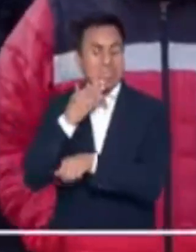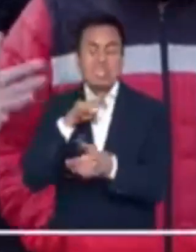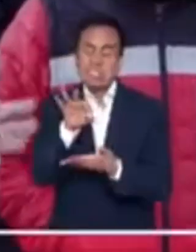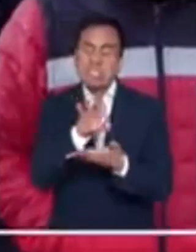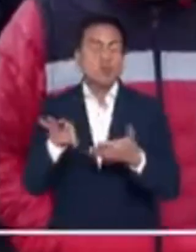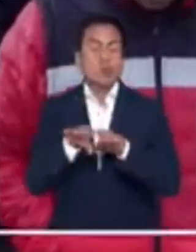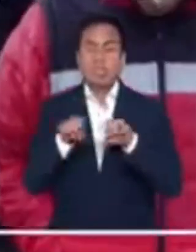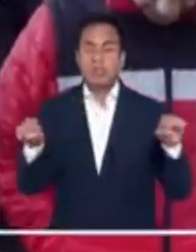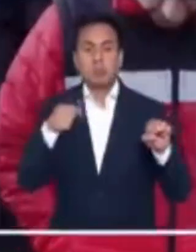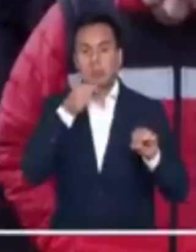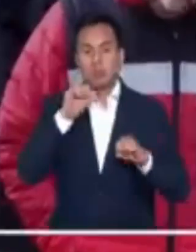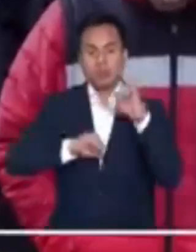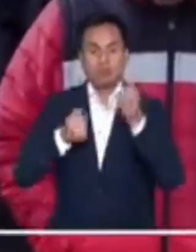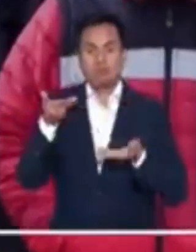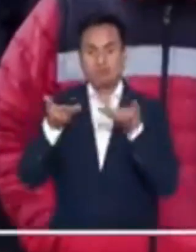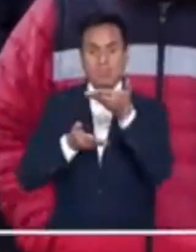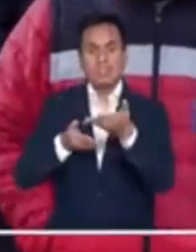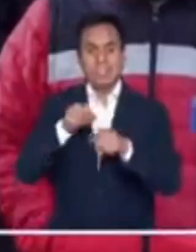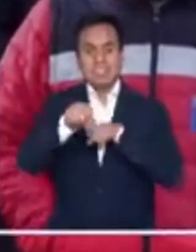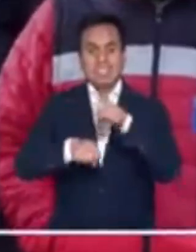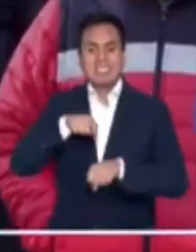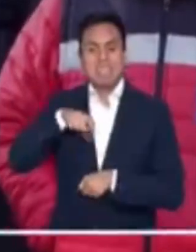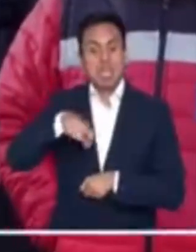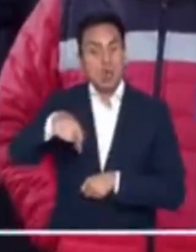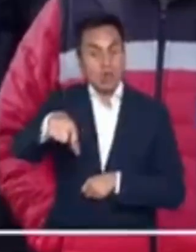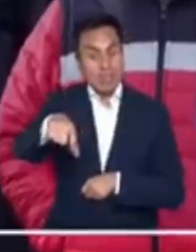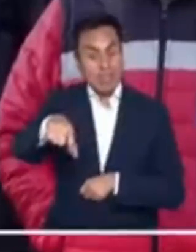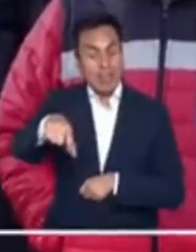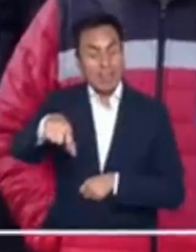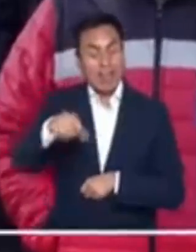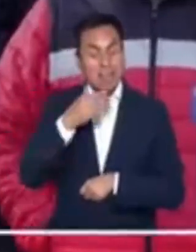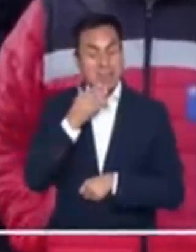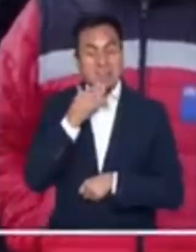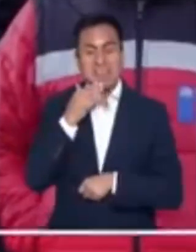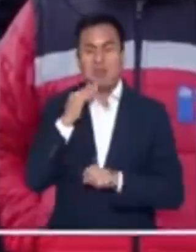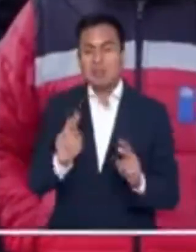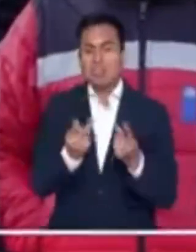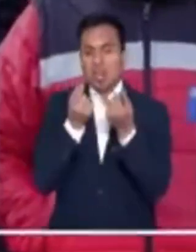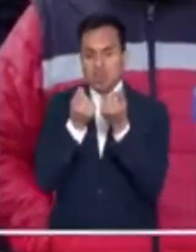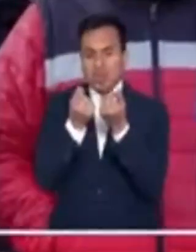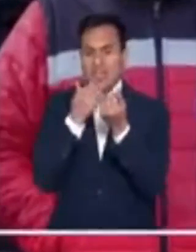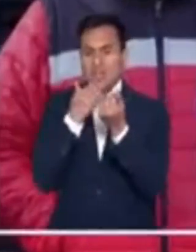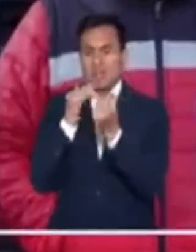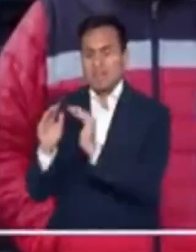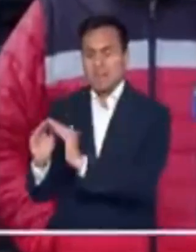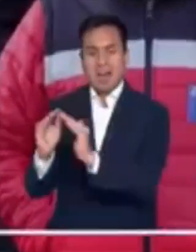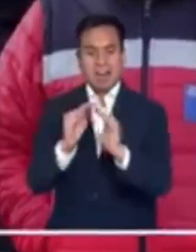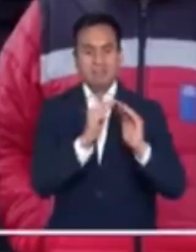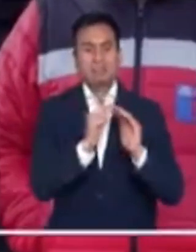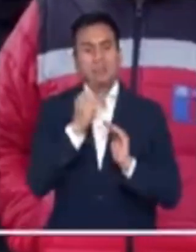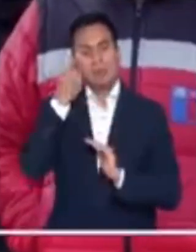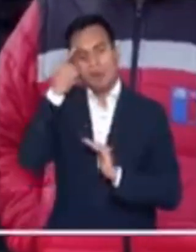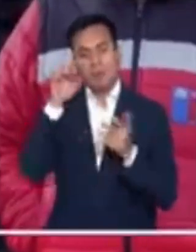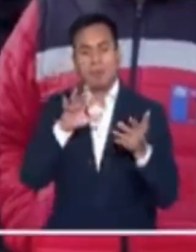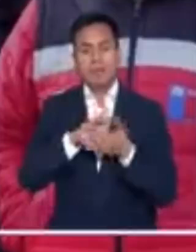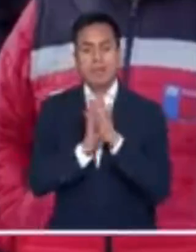diseño y está a puerta la licitación de la ciclovía. Se ha hecho un trabajo de recuperación económica también de los barrios. Pero